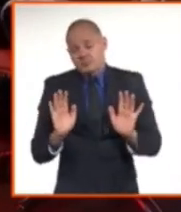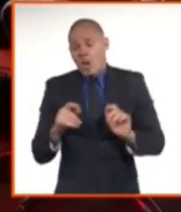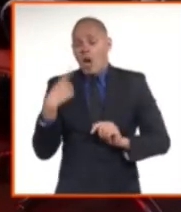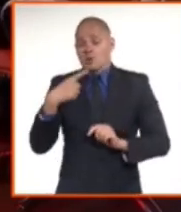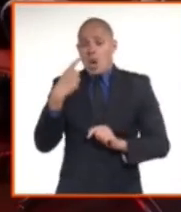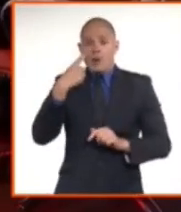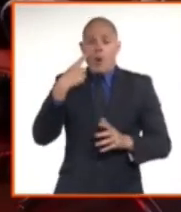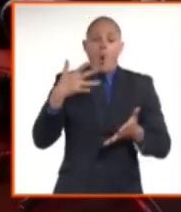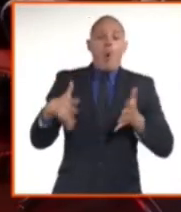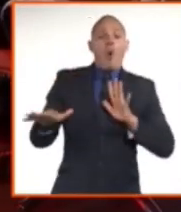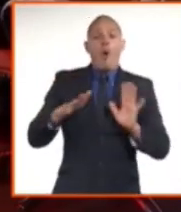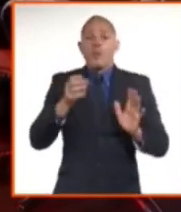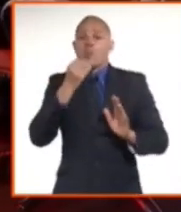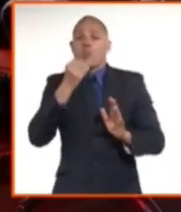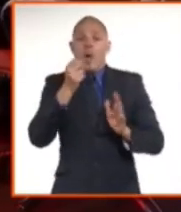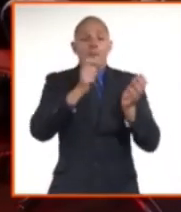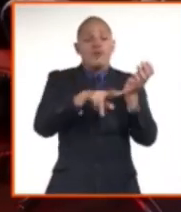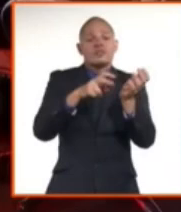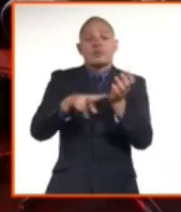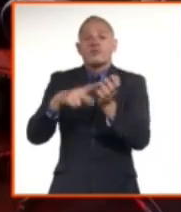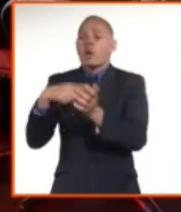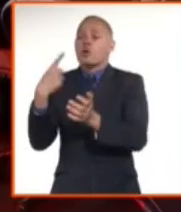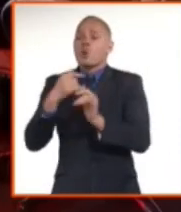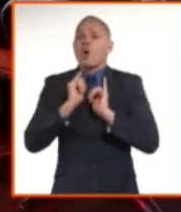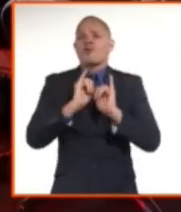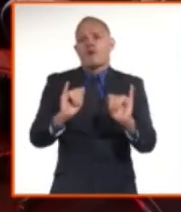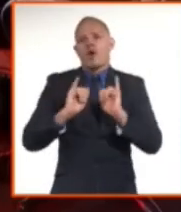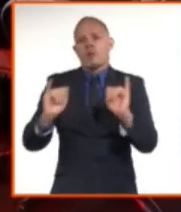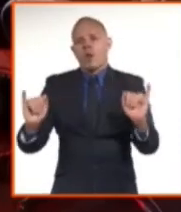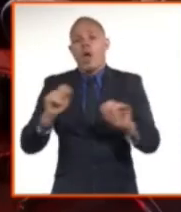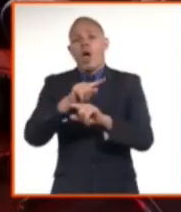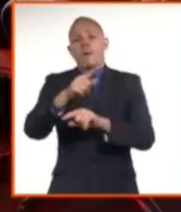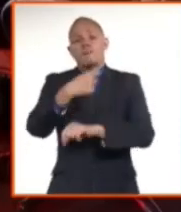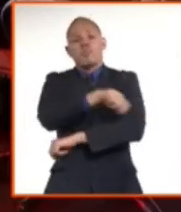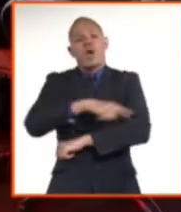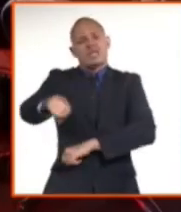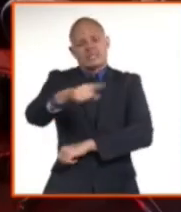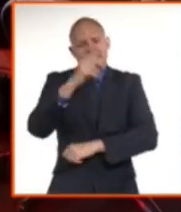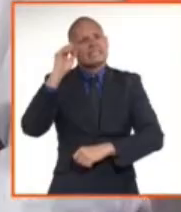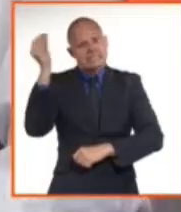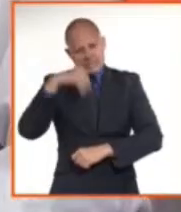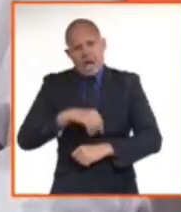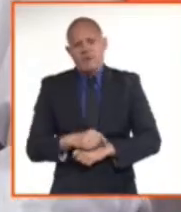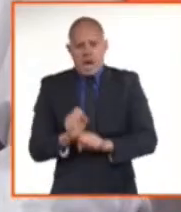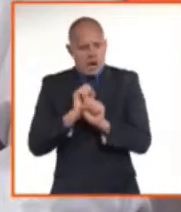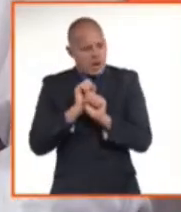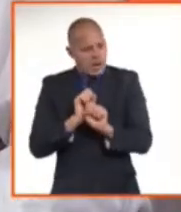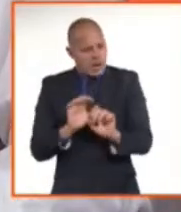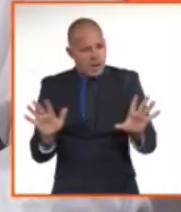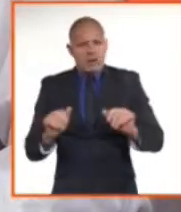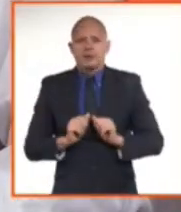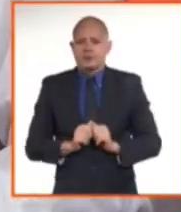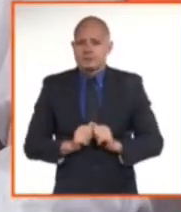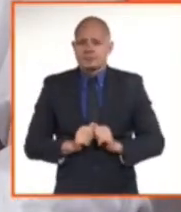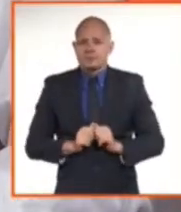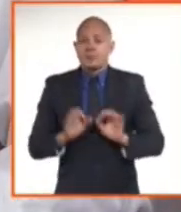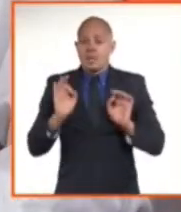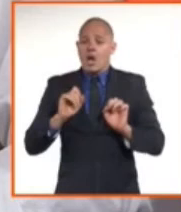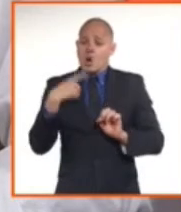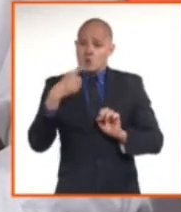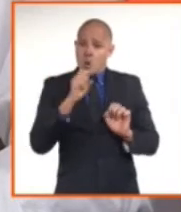y con las provincias, de manera que la información sea de manera oportuna. Y también decir que tanto la UNE como el Ministerio están